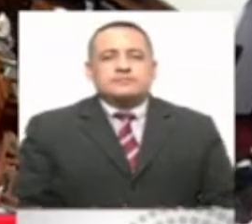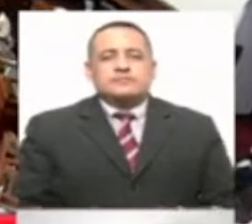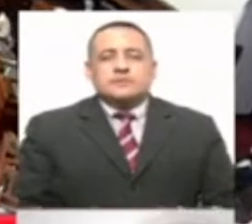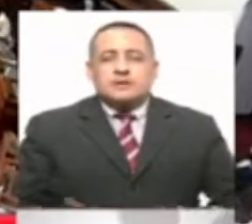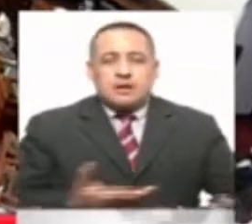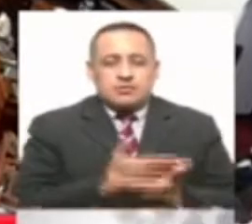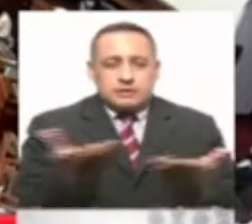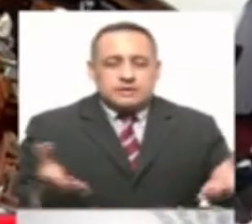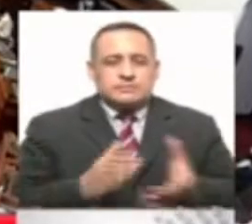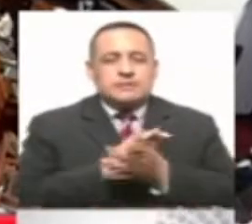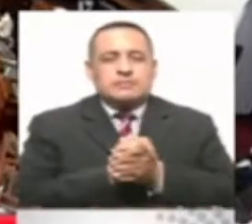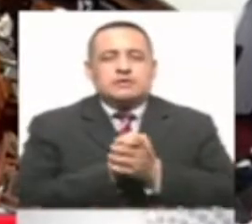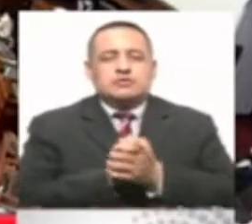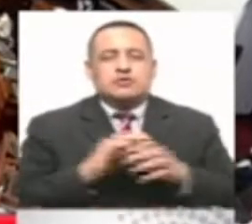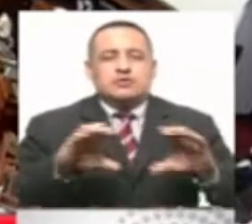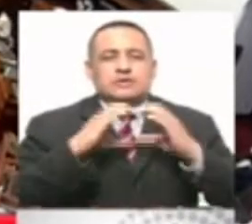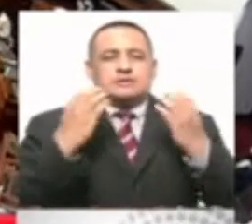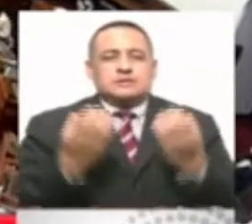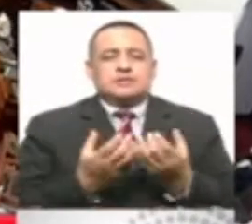Colegas congresistas,